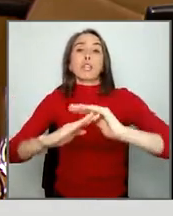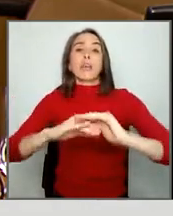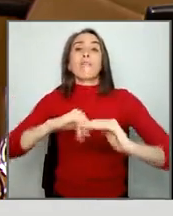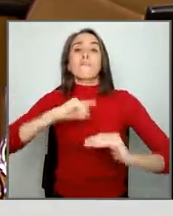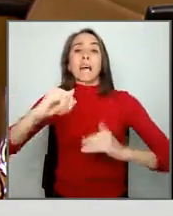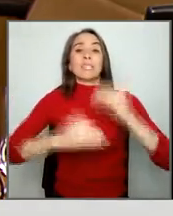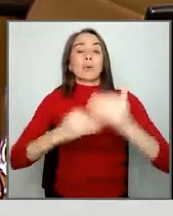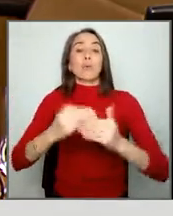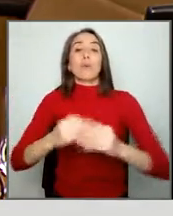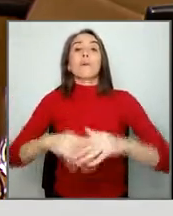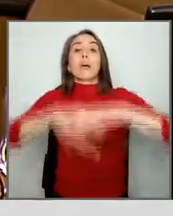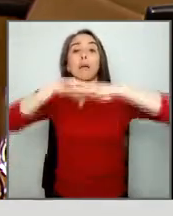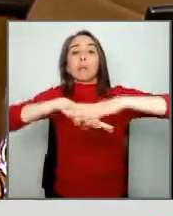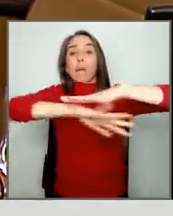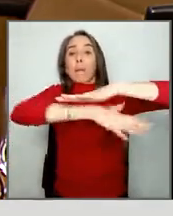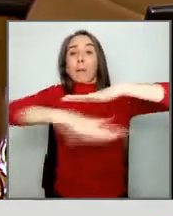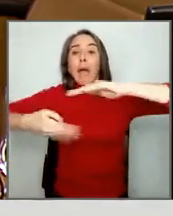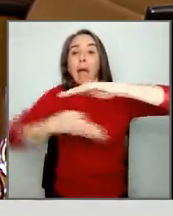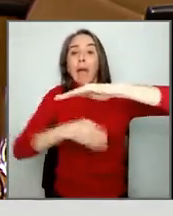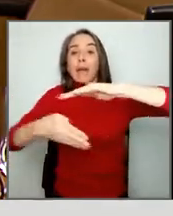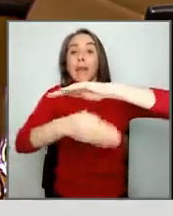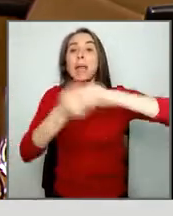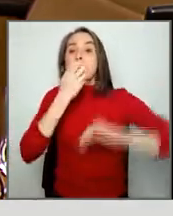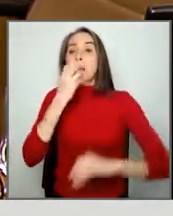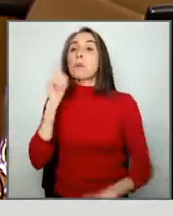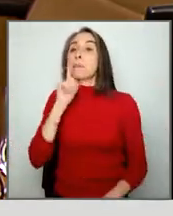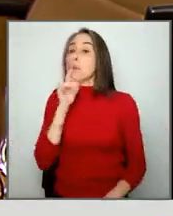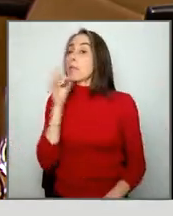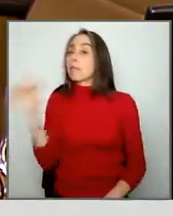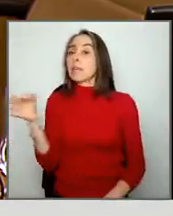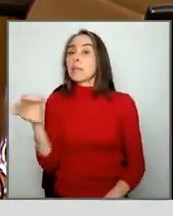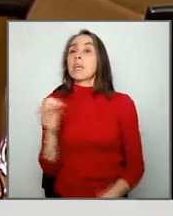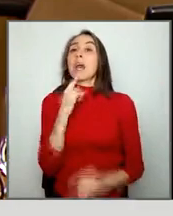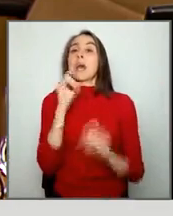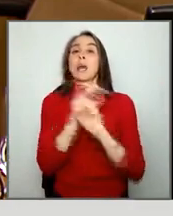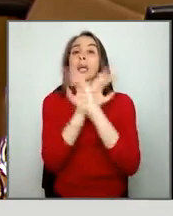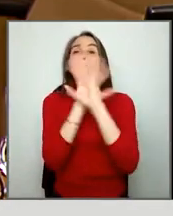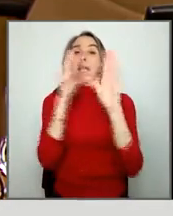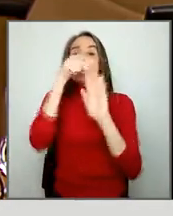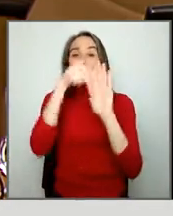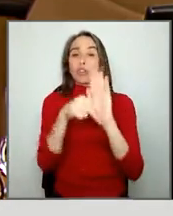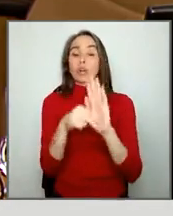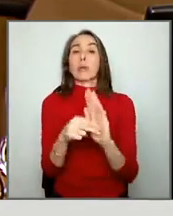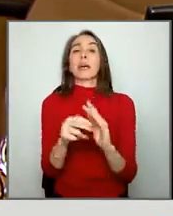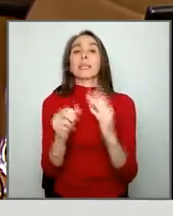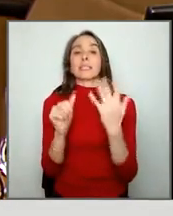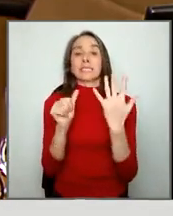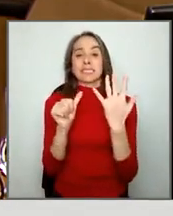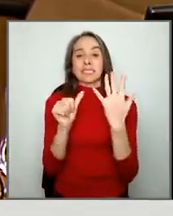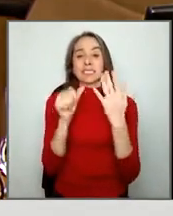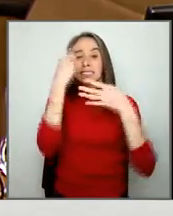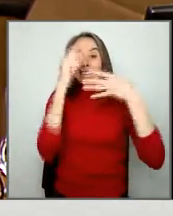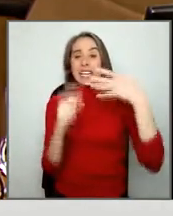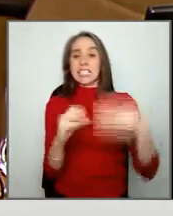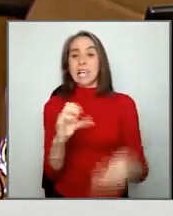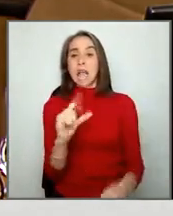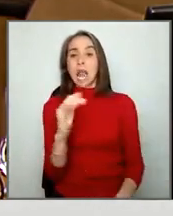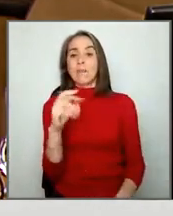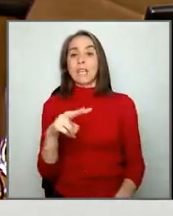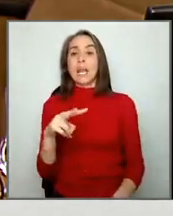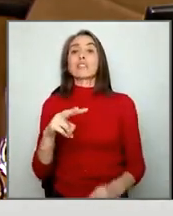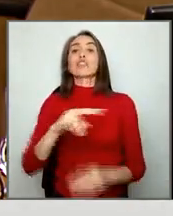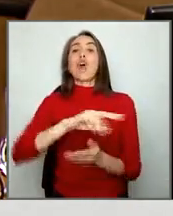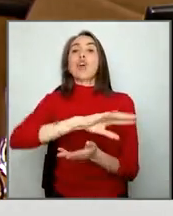presidente Para que ser muy claros con la normativa de las seis calificaciones de áreas protegidas hoy día existe la prohibición